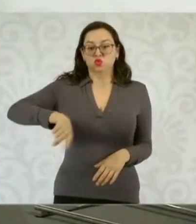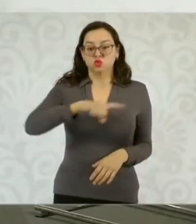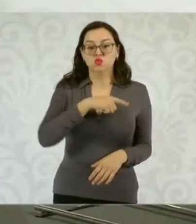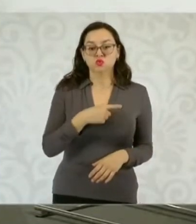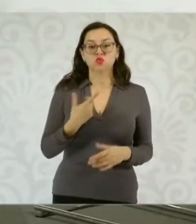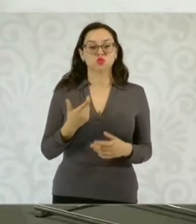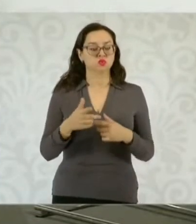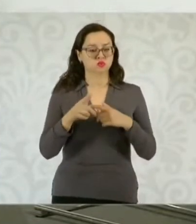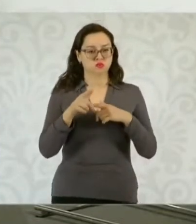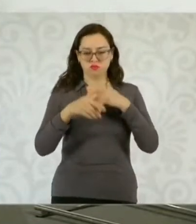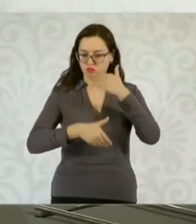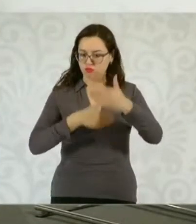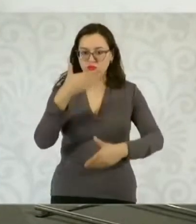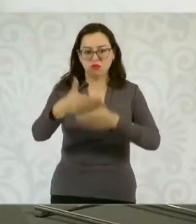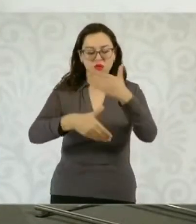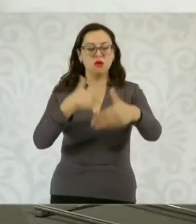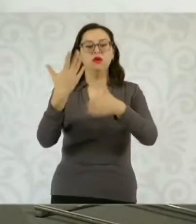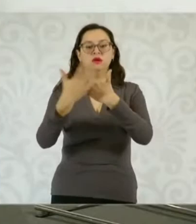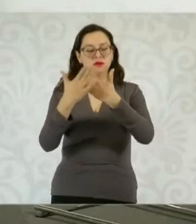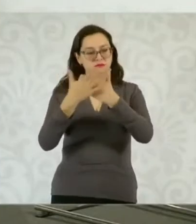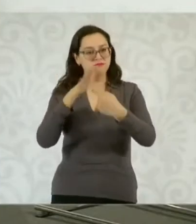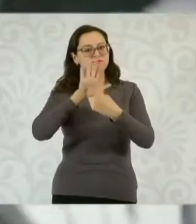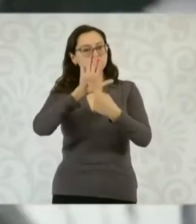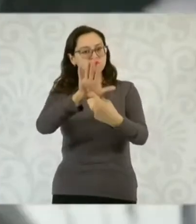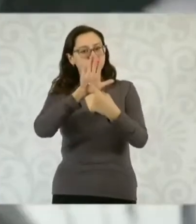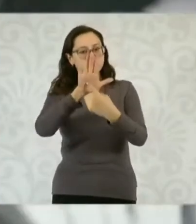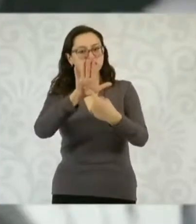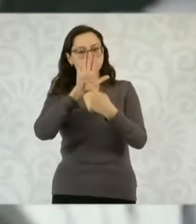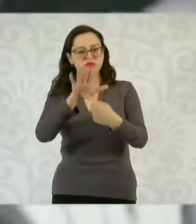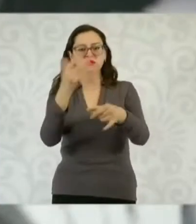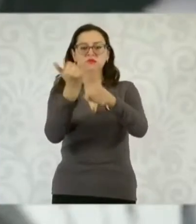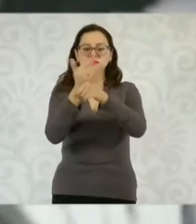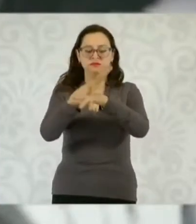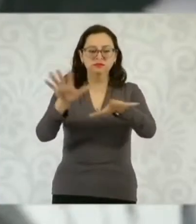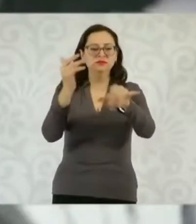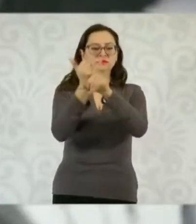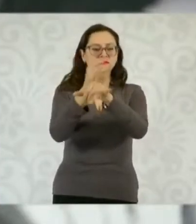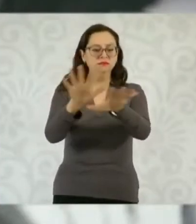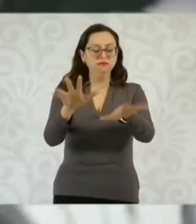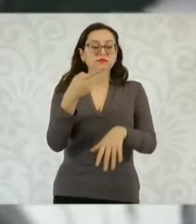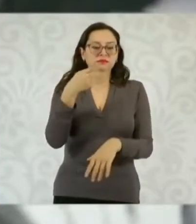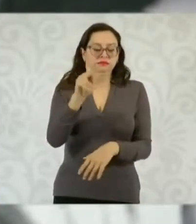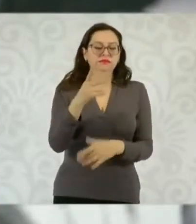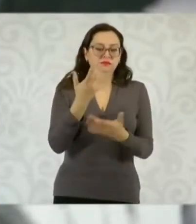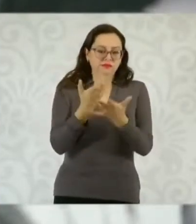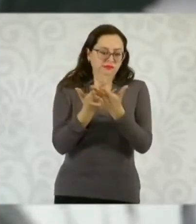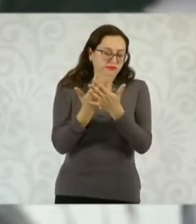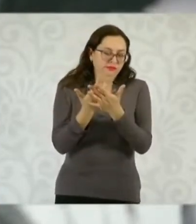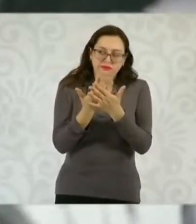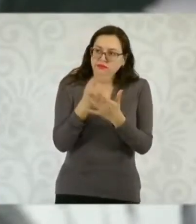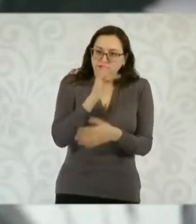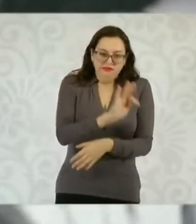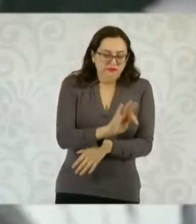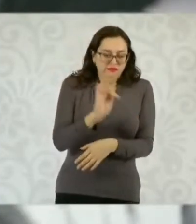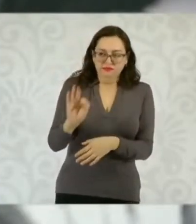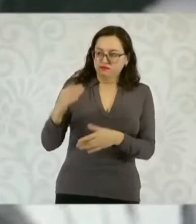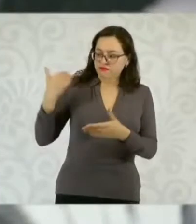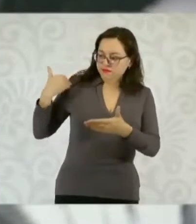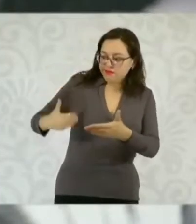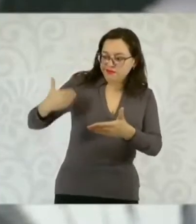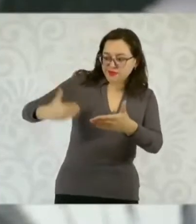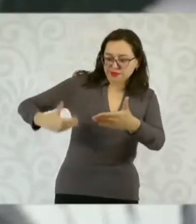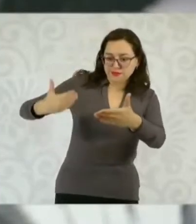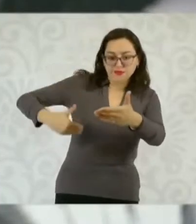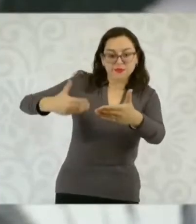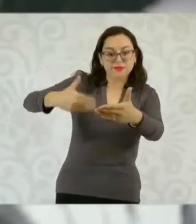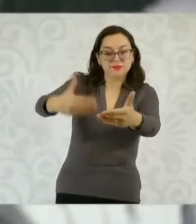poder seguir comunicando más detalles en las siguientes semanas, pero para claridad de todos, estamos esperando entonces estos tiempos. También quisiera